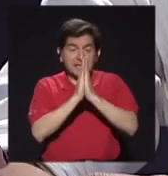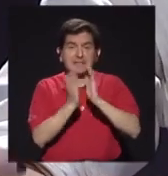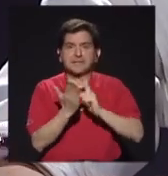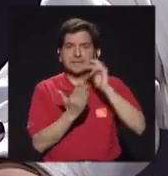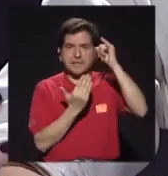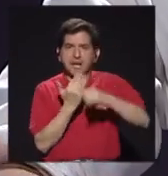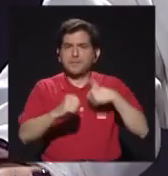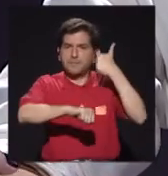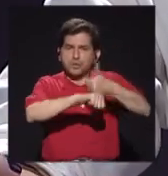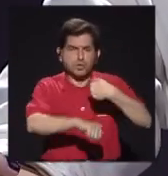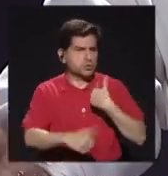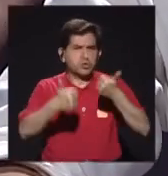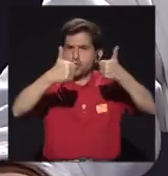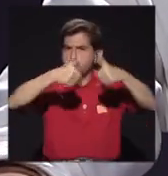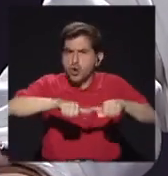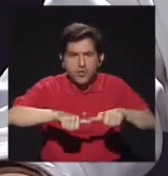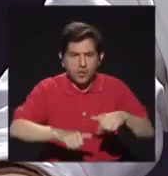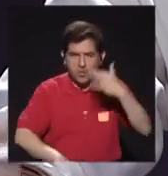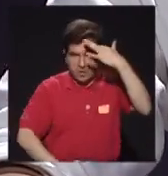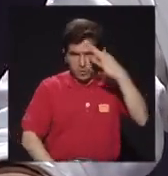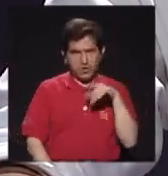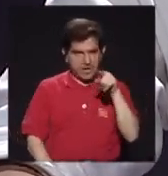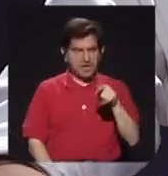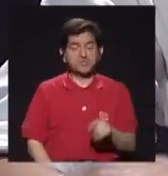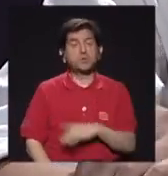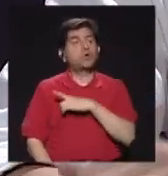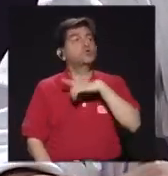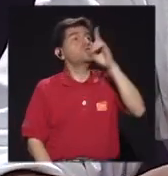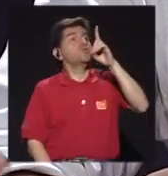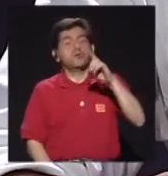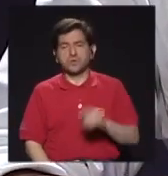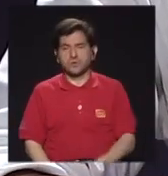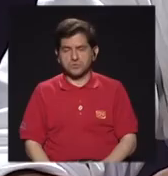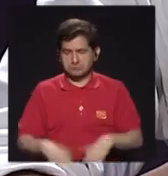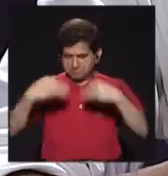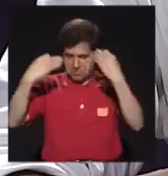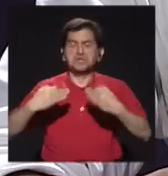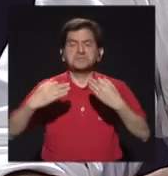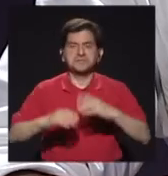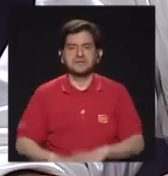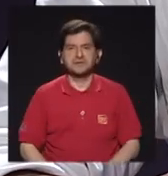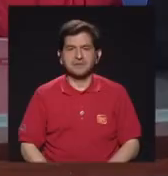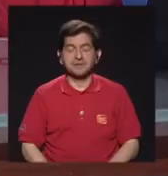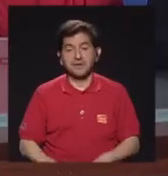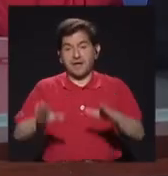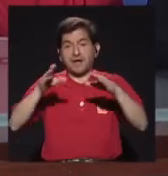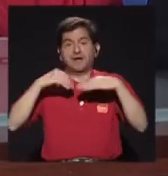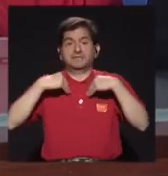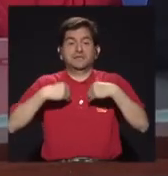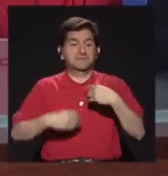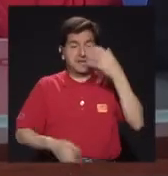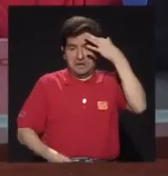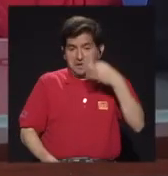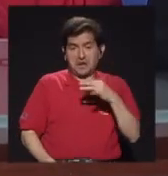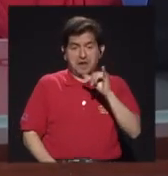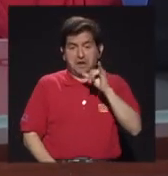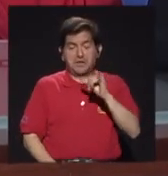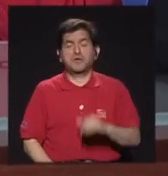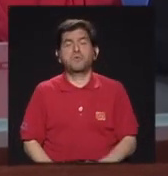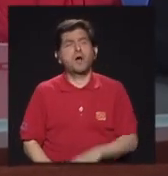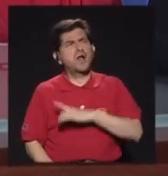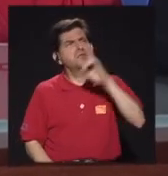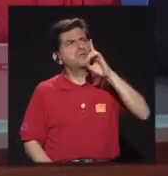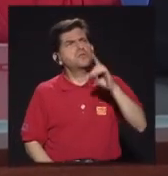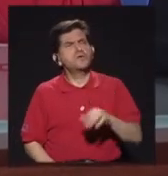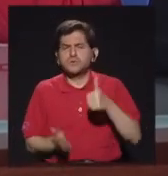un proyecto porque no estoy de acuerdo porque creo que eso es lo que dios debería decidir verdad porque además te roban el derecho de pensar como le he daría